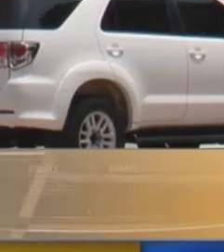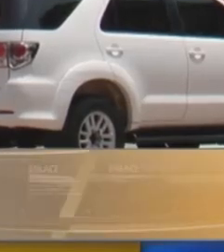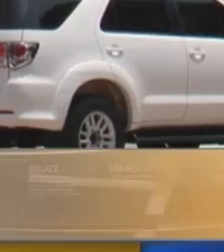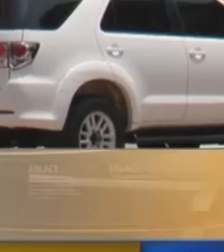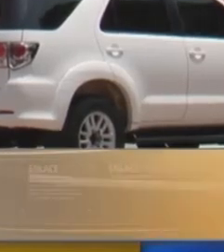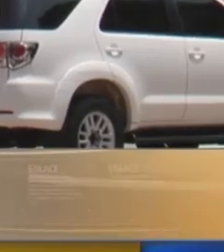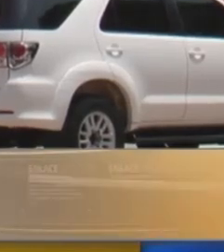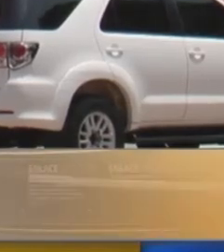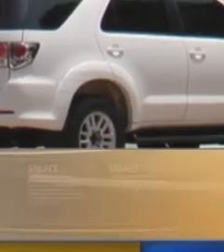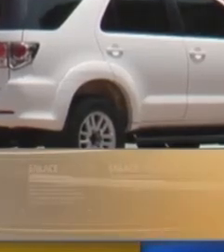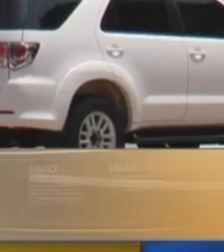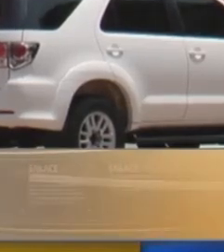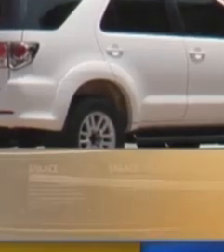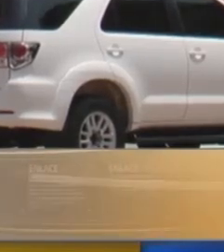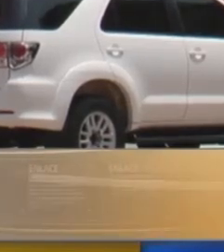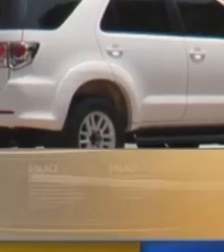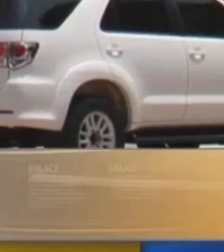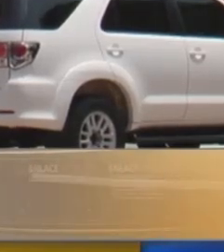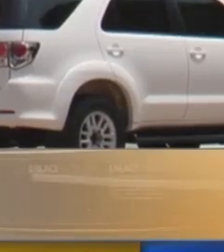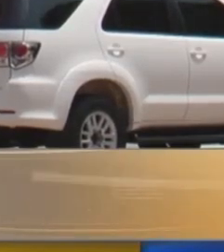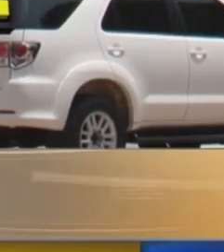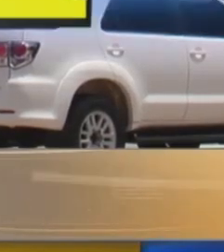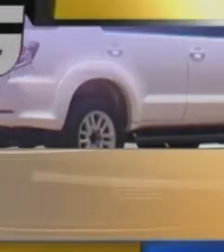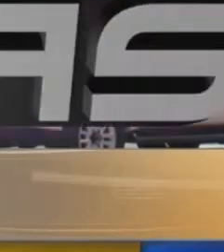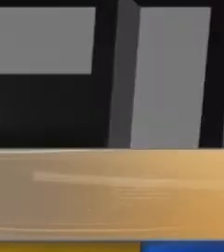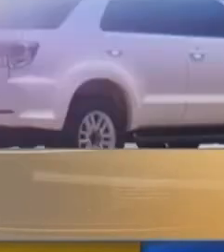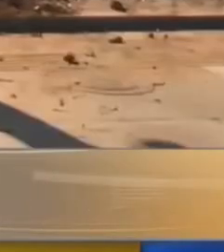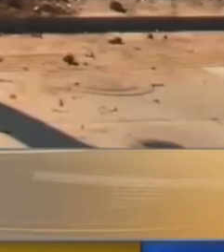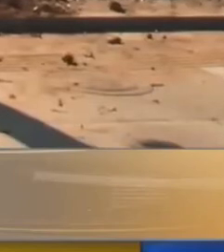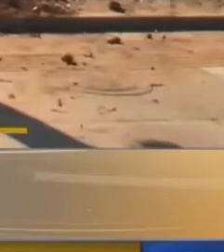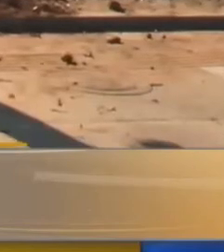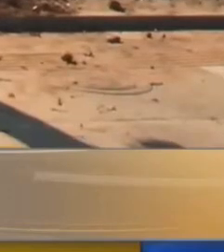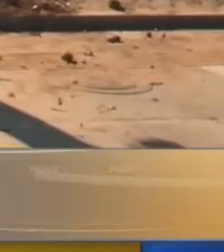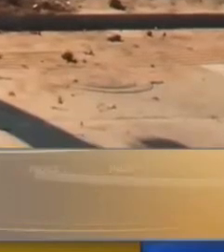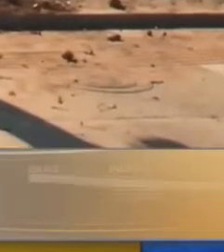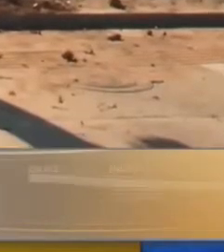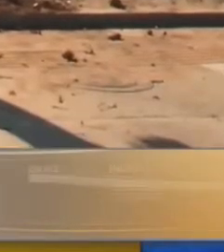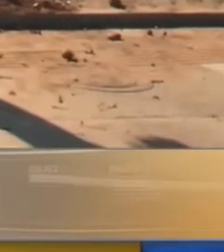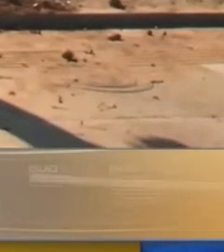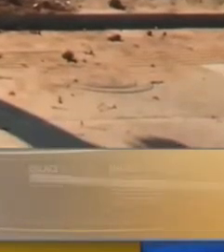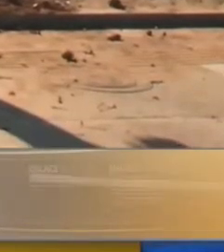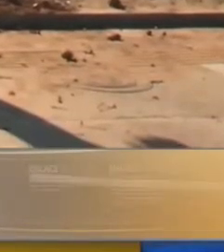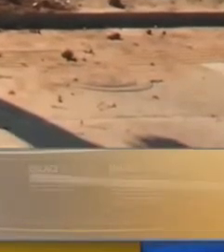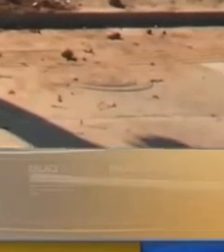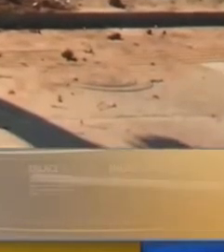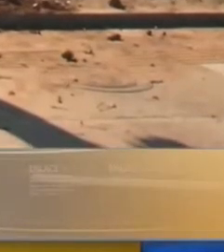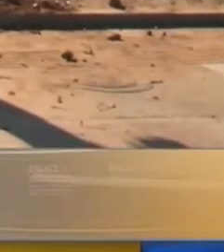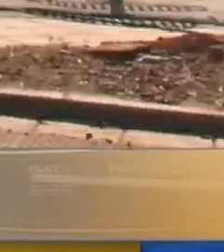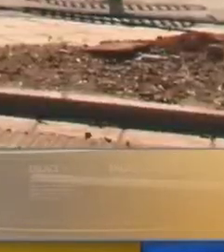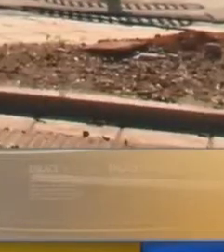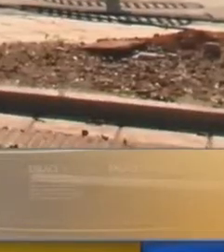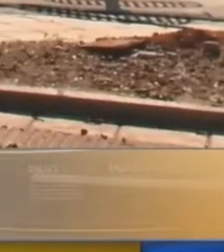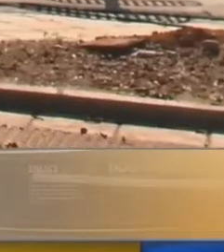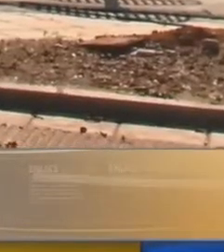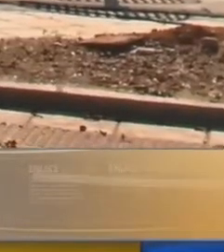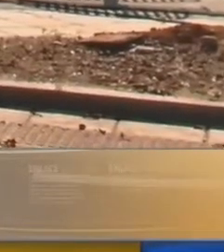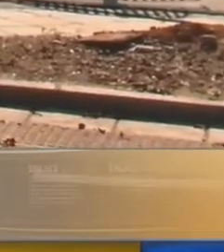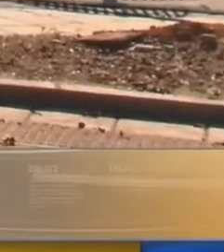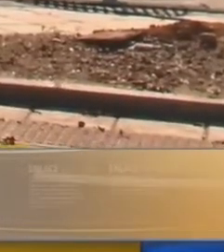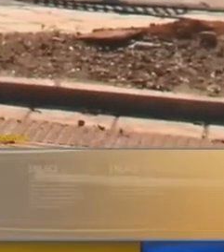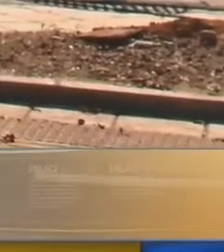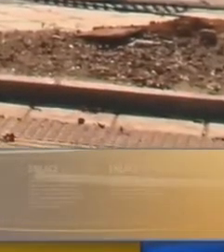el FORCAP, Política Rural, Control Interno y el Despacho. Alcalde de Barranca Bermeja, Darío Echeverri, se refirió a las obras